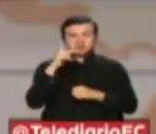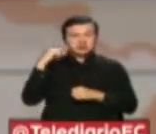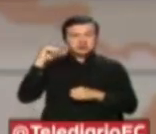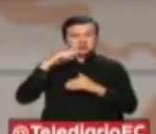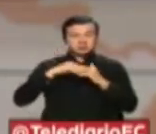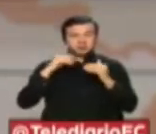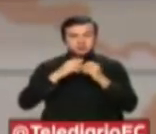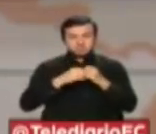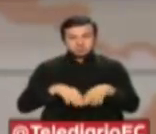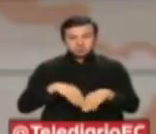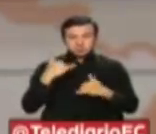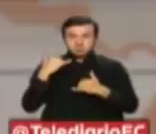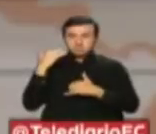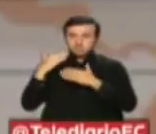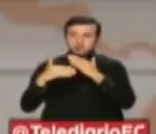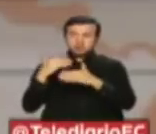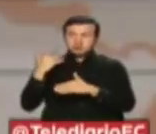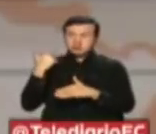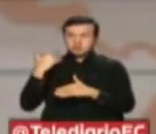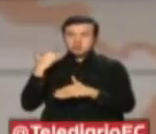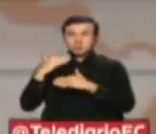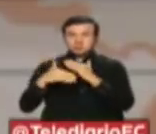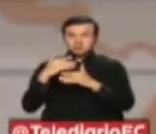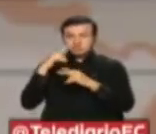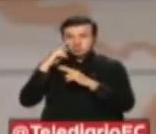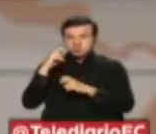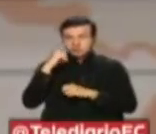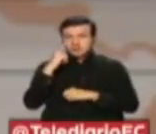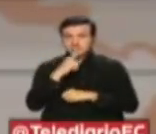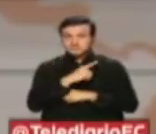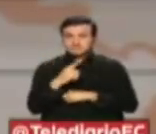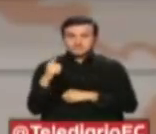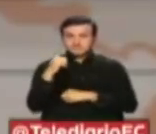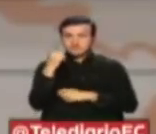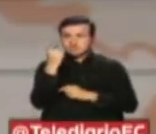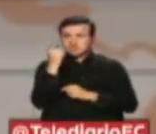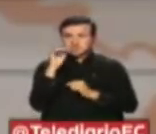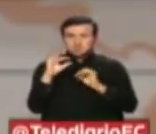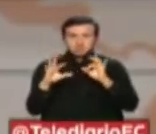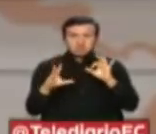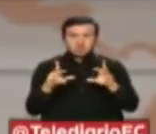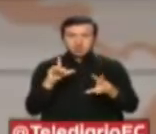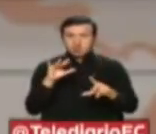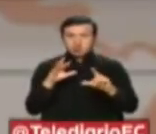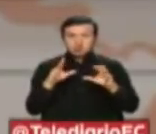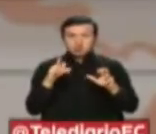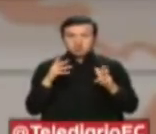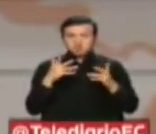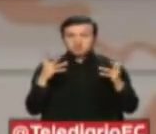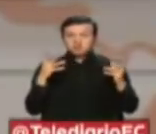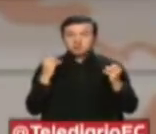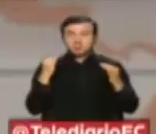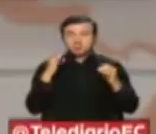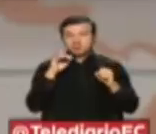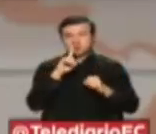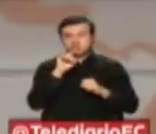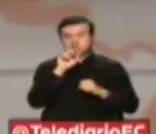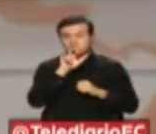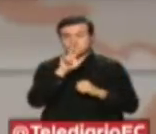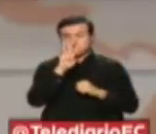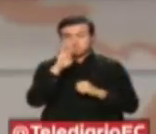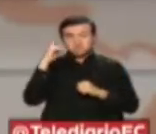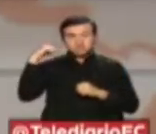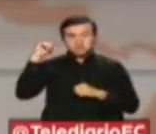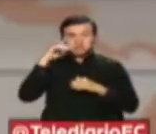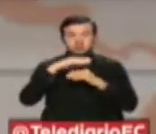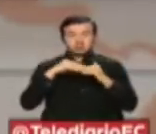dólares hay un proceso que salió hace algunos meses de una investigación por enriquecimiento ilícito tengo entendido de más de 134 millones